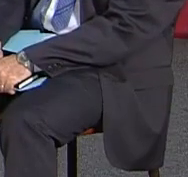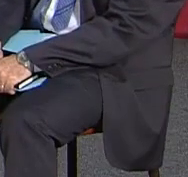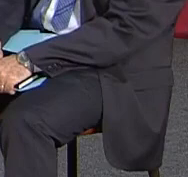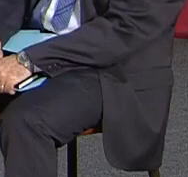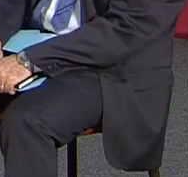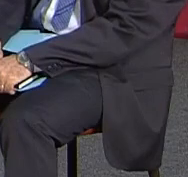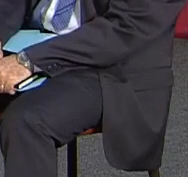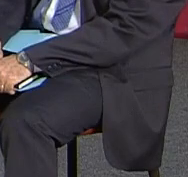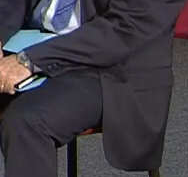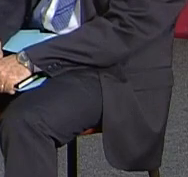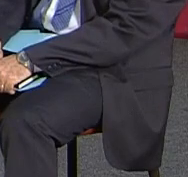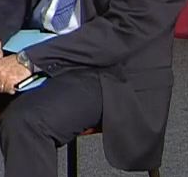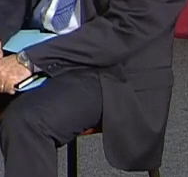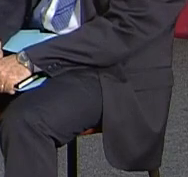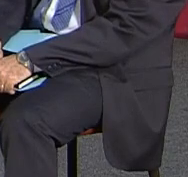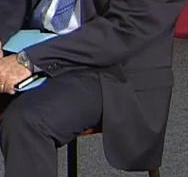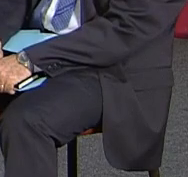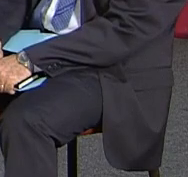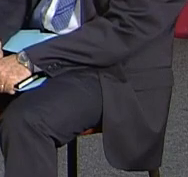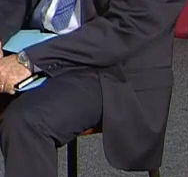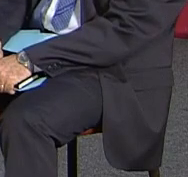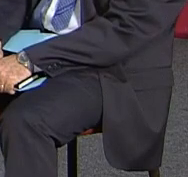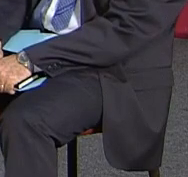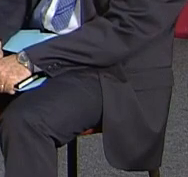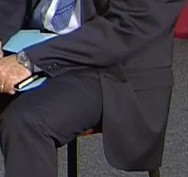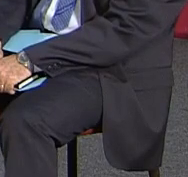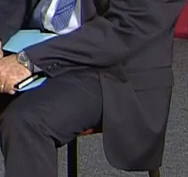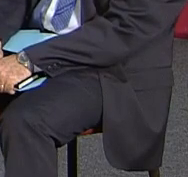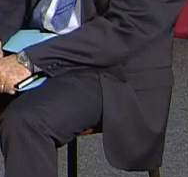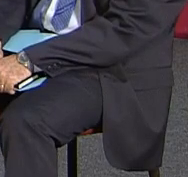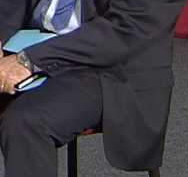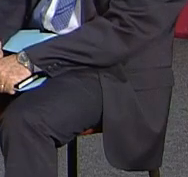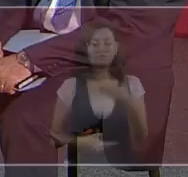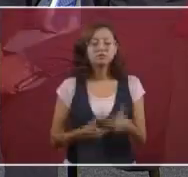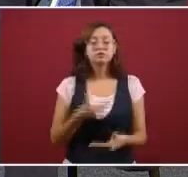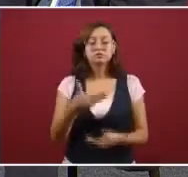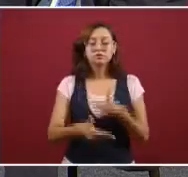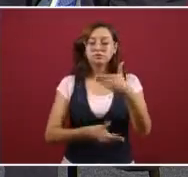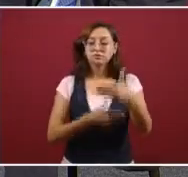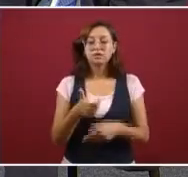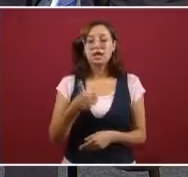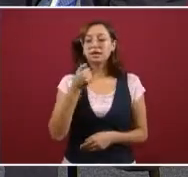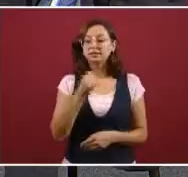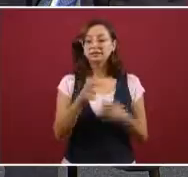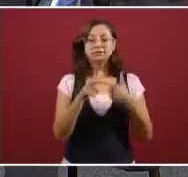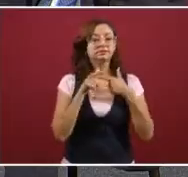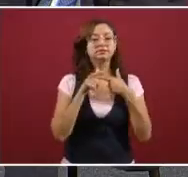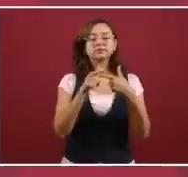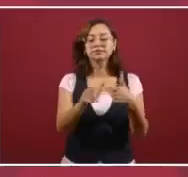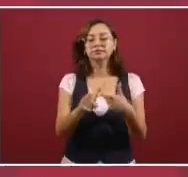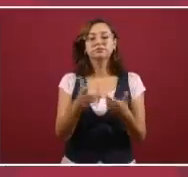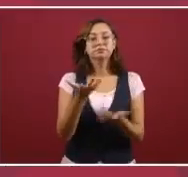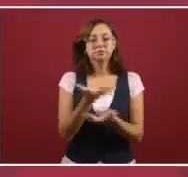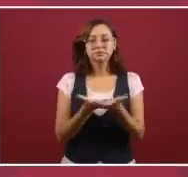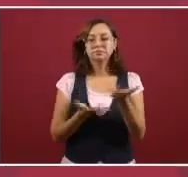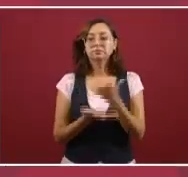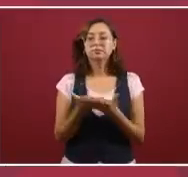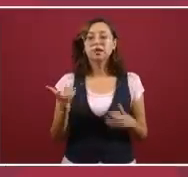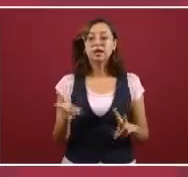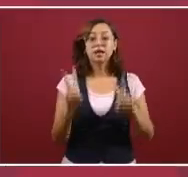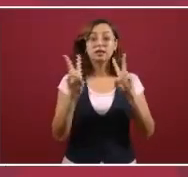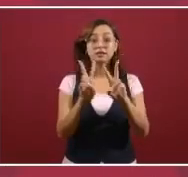mucho diálogo. Entonces, así vamos a actuar. En el caso de